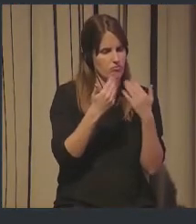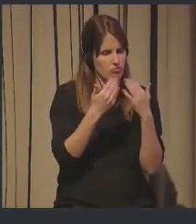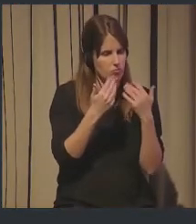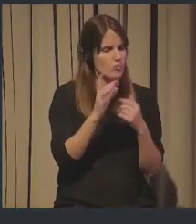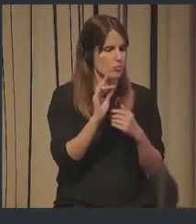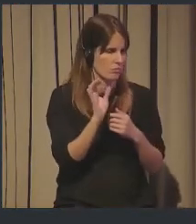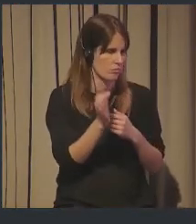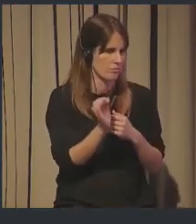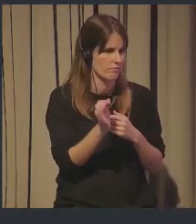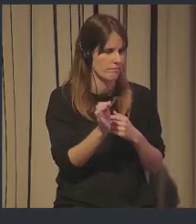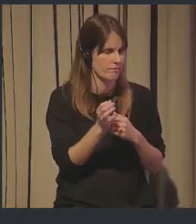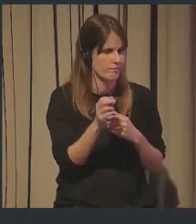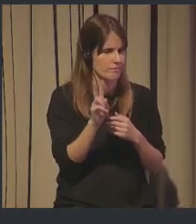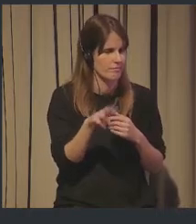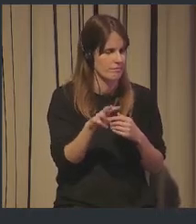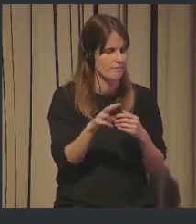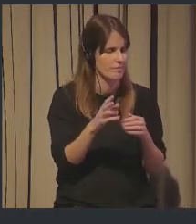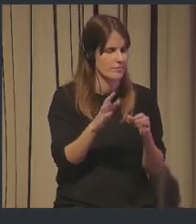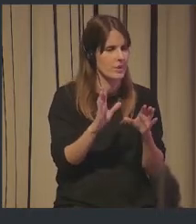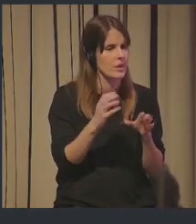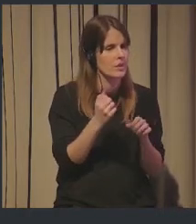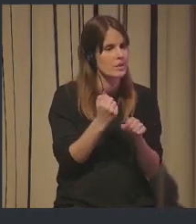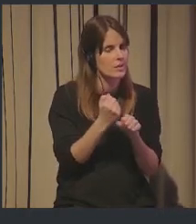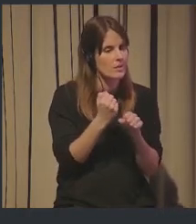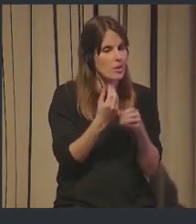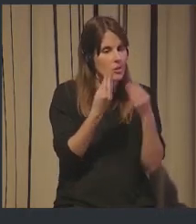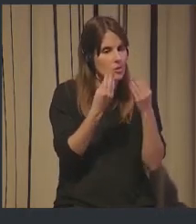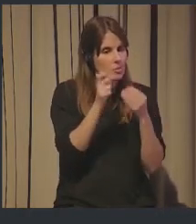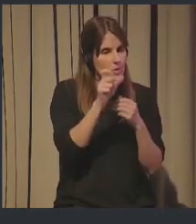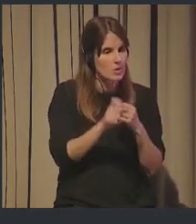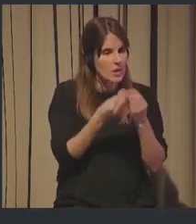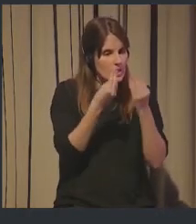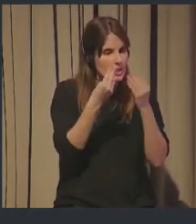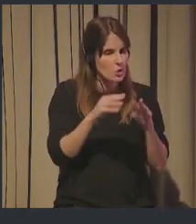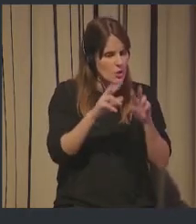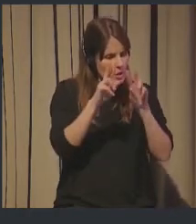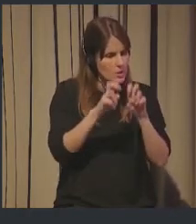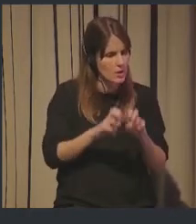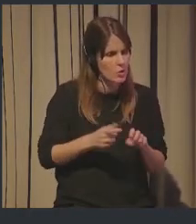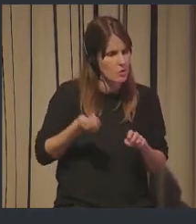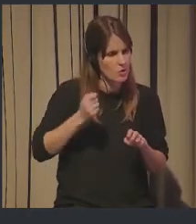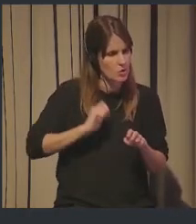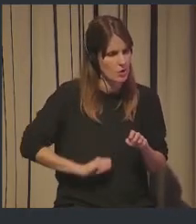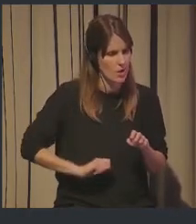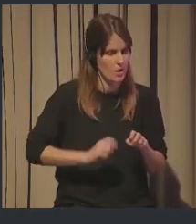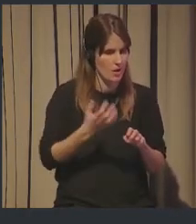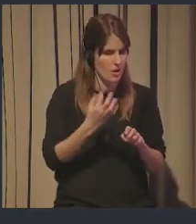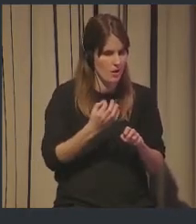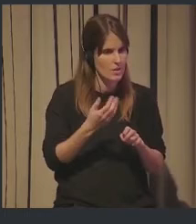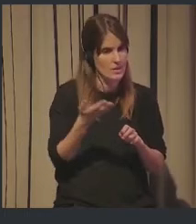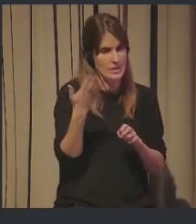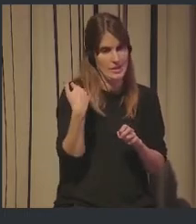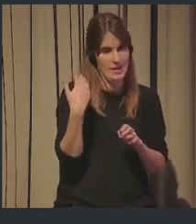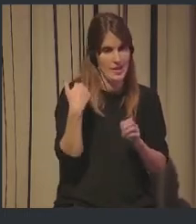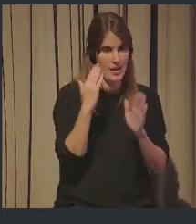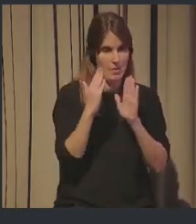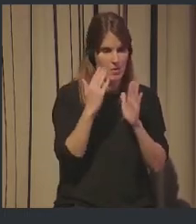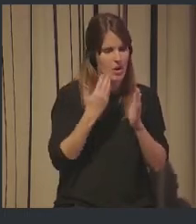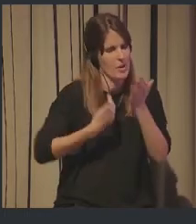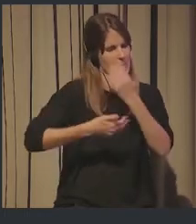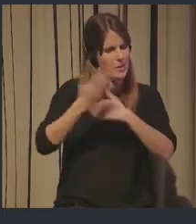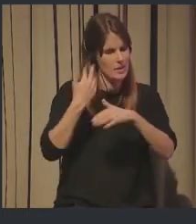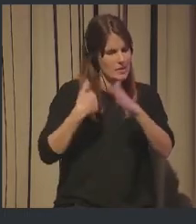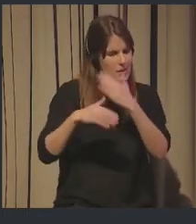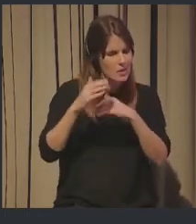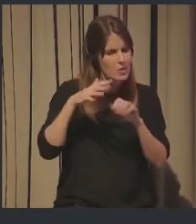evidentemente, esto es así. El trabajo del historiador profesional consiste en rescatar las incertidumbres del pasado. Y